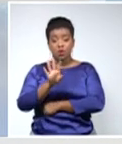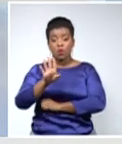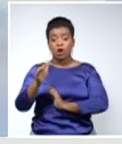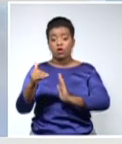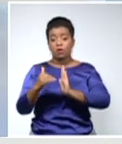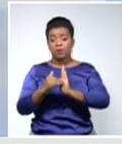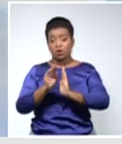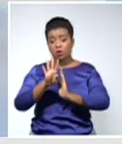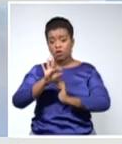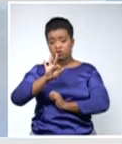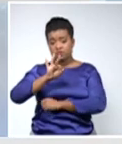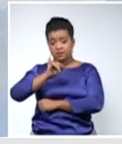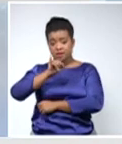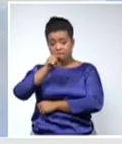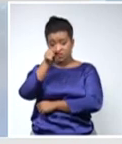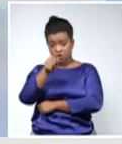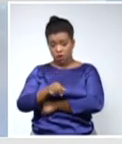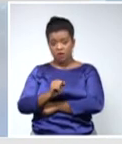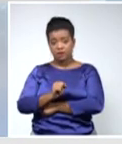4.486,